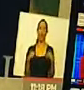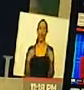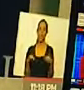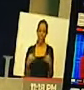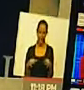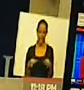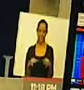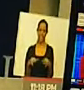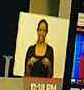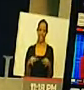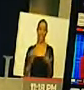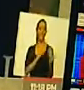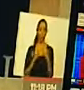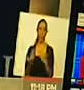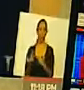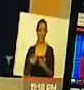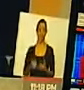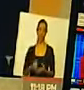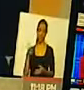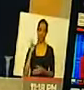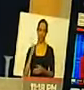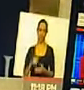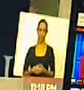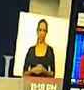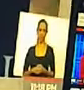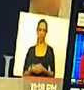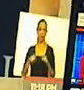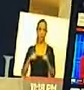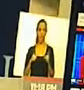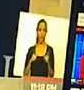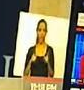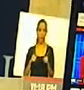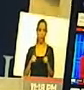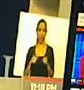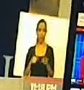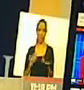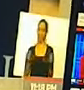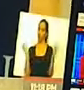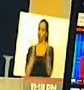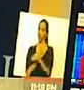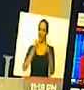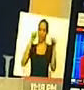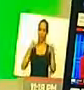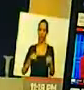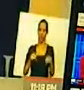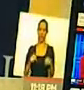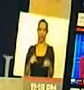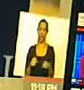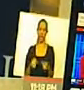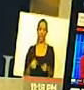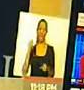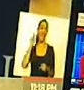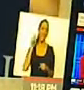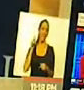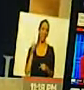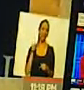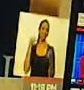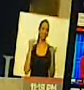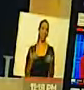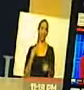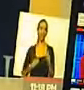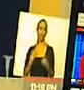de las comunidades de Venezuela. Pero el contraargumento en este momento es que ellos ya sufren